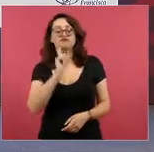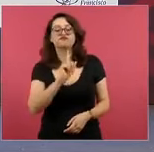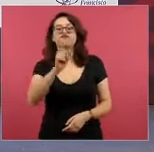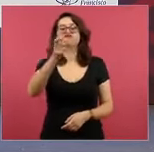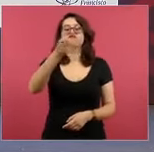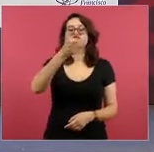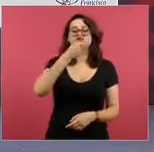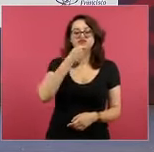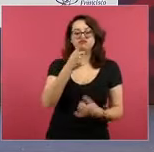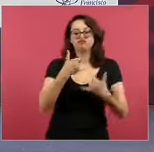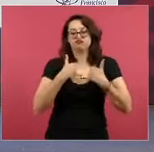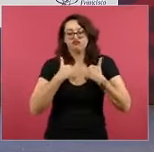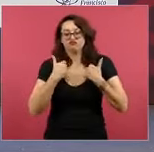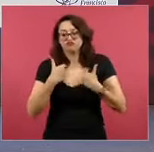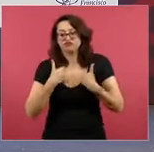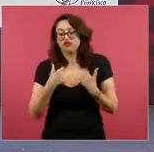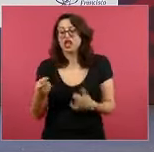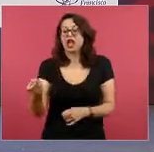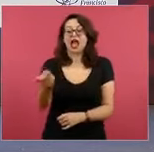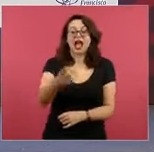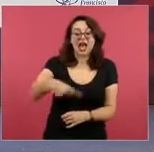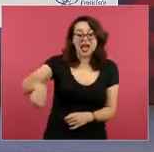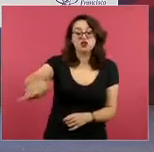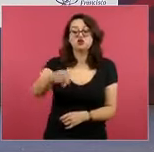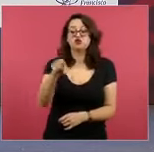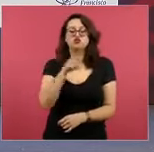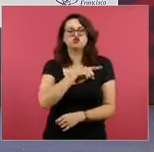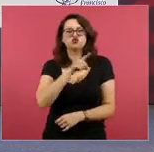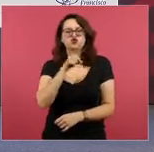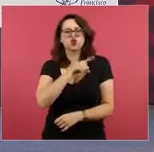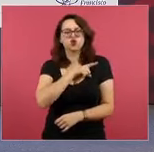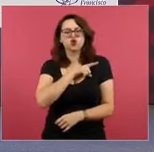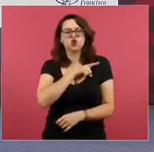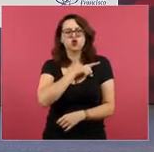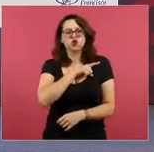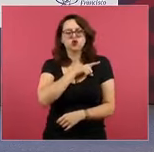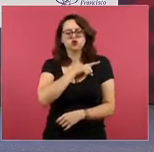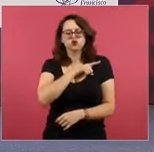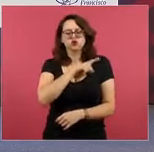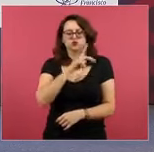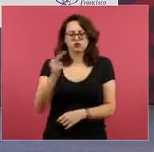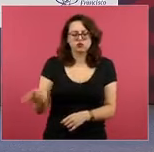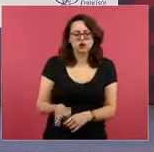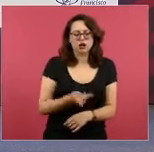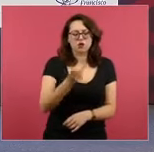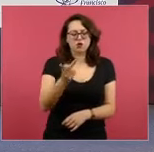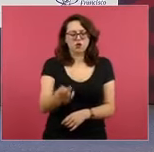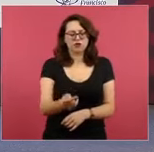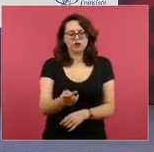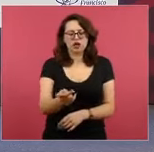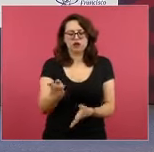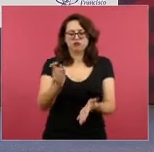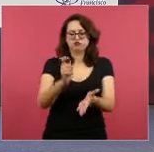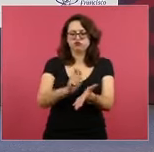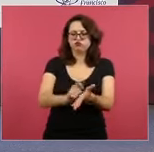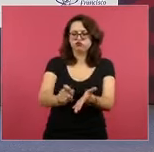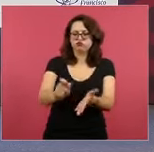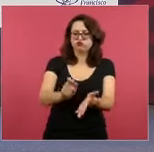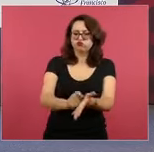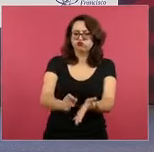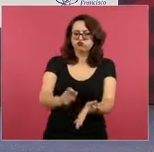adolescente construyan la interrogante que marque el proyecto, porque en el momento en que ellos tengan